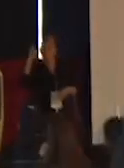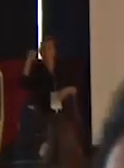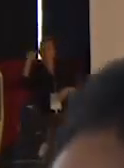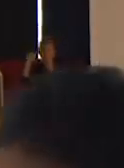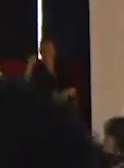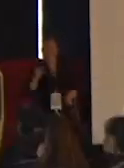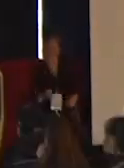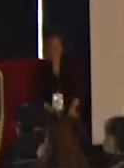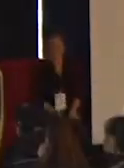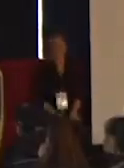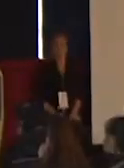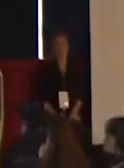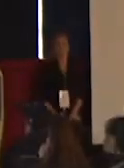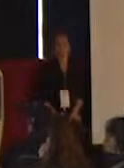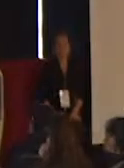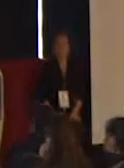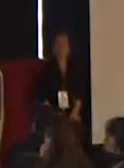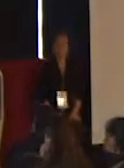compañero